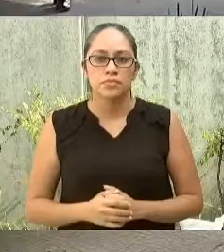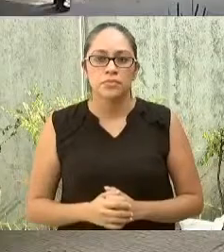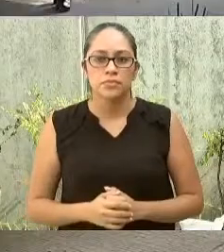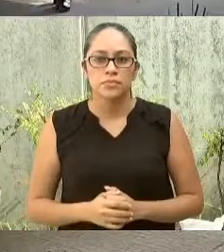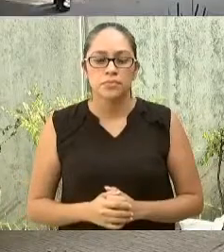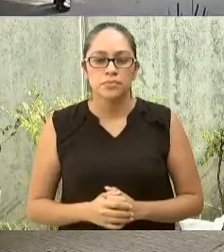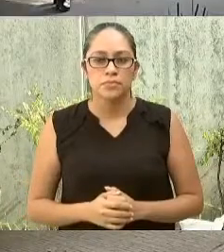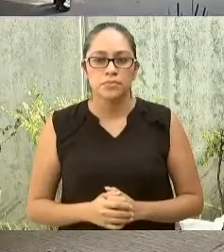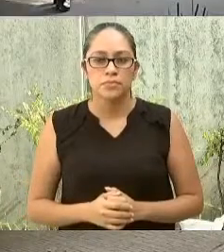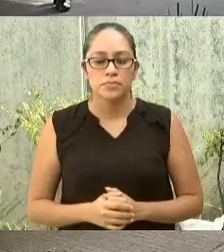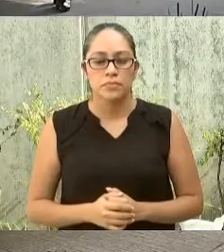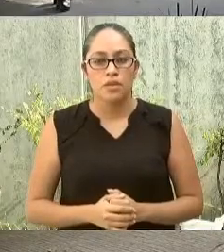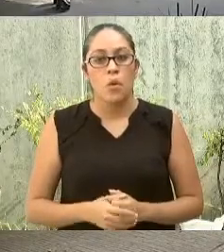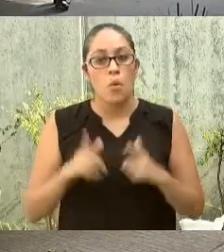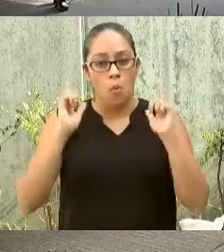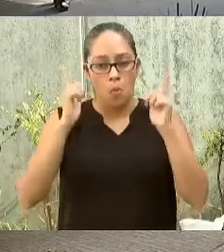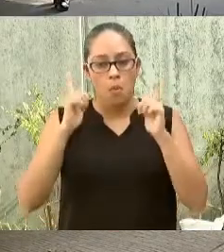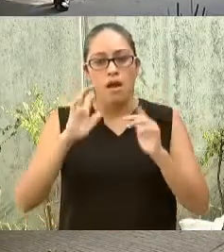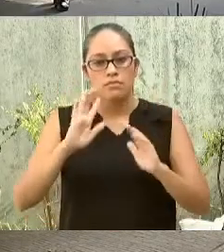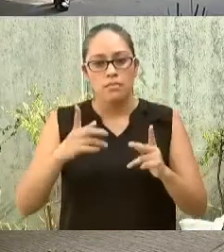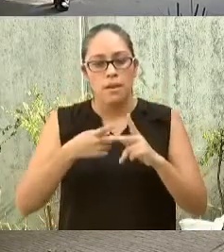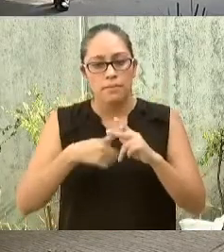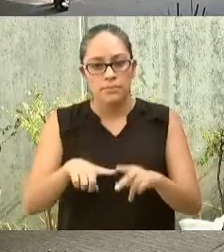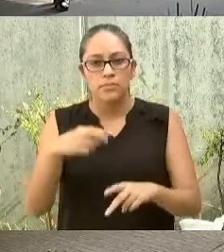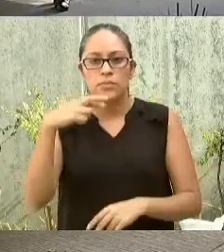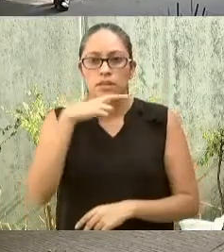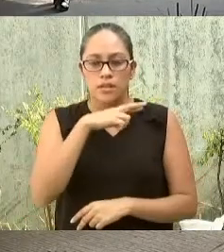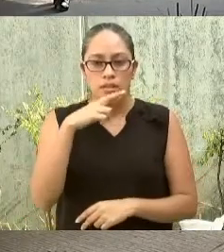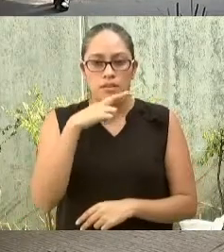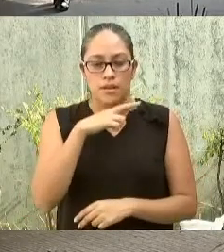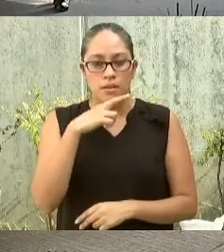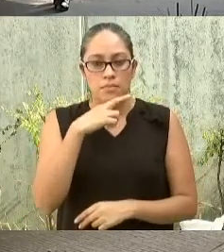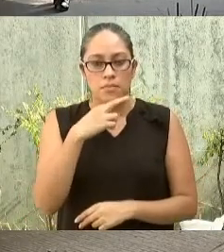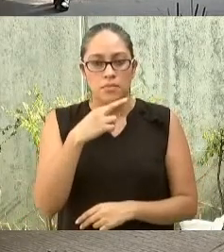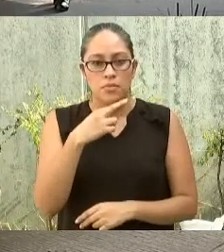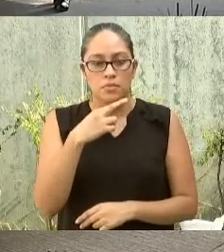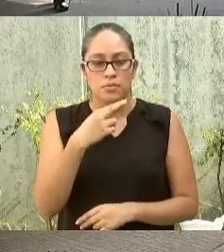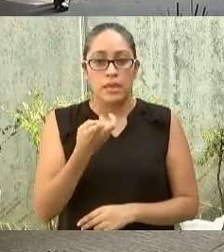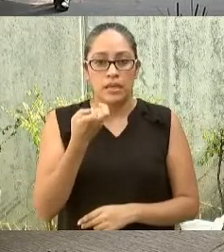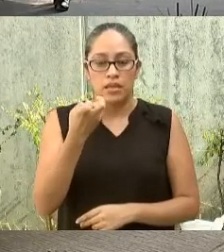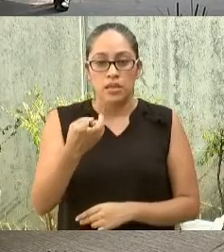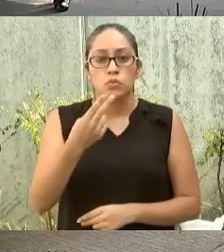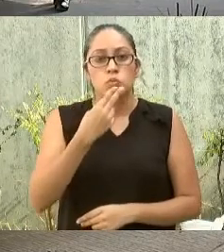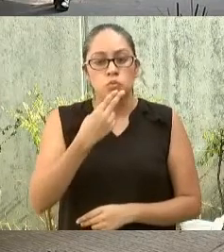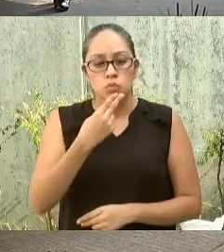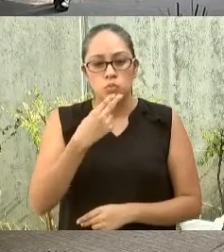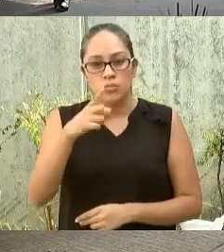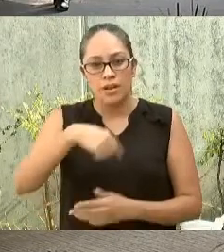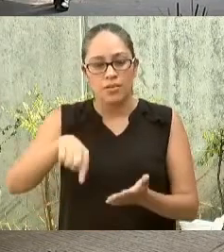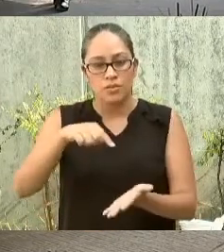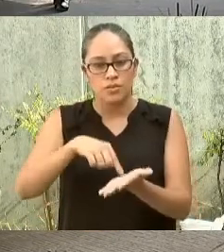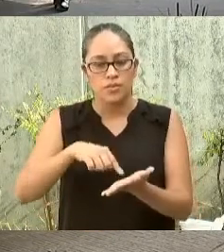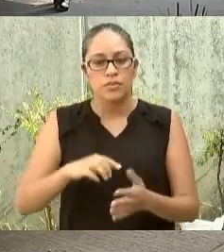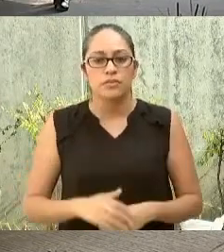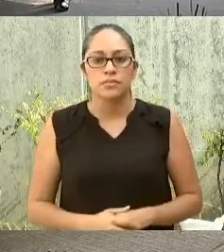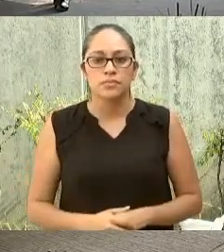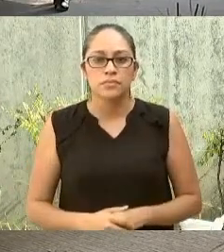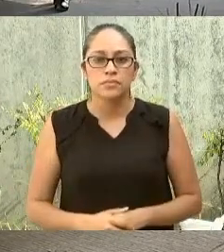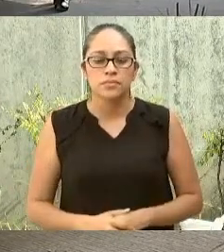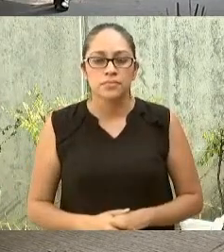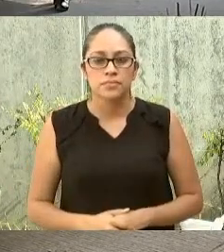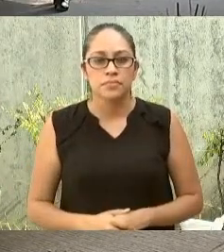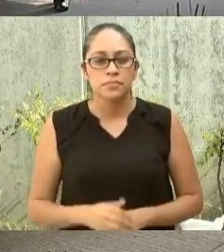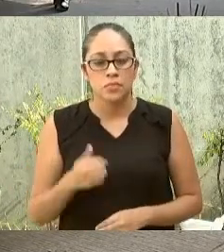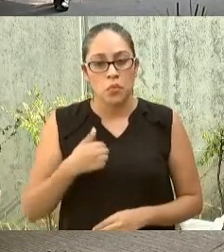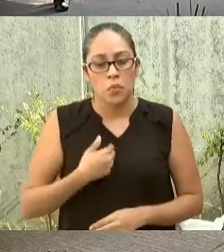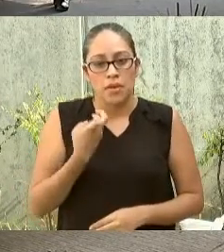lo más pronto posible se empiece a utilizar esta instalación. Eso era